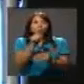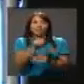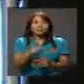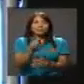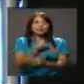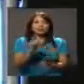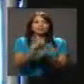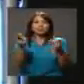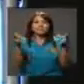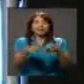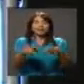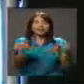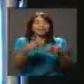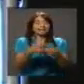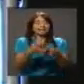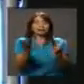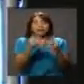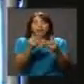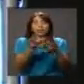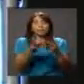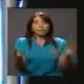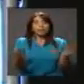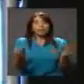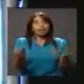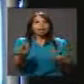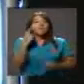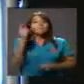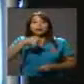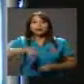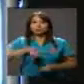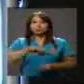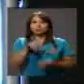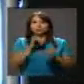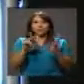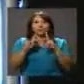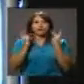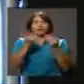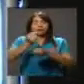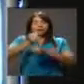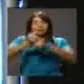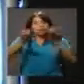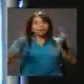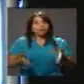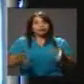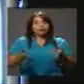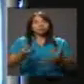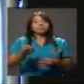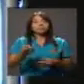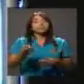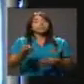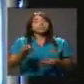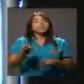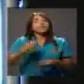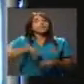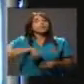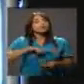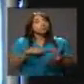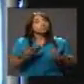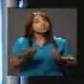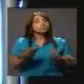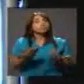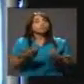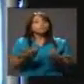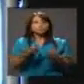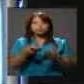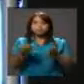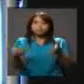terminamos diciendo para nosotros como partido de los trabajadores insistiríamos en que el